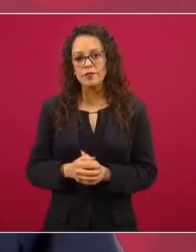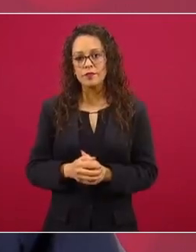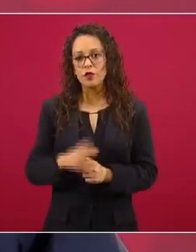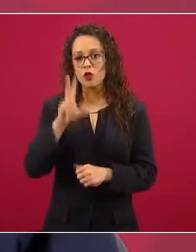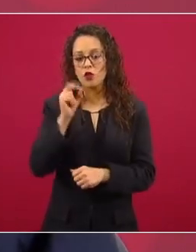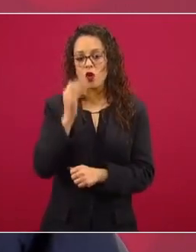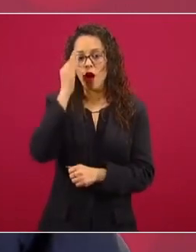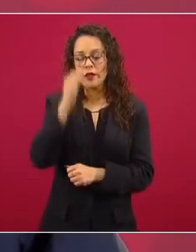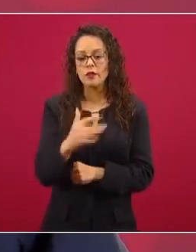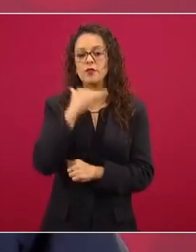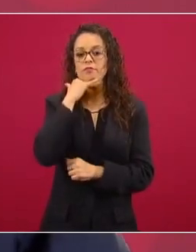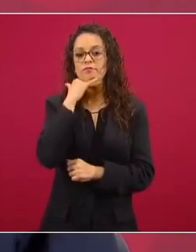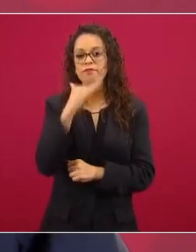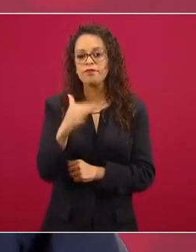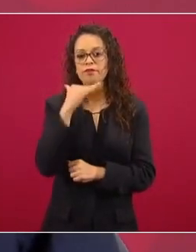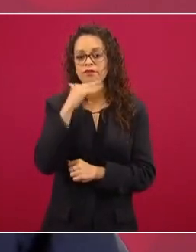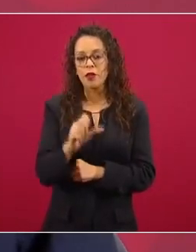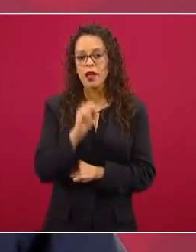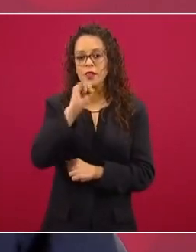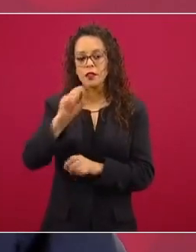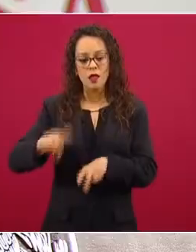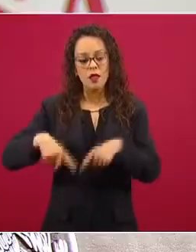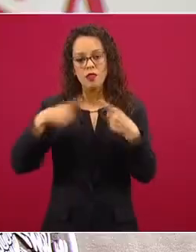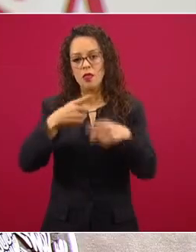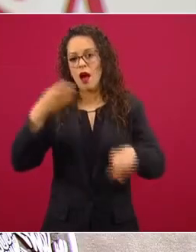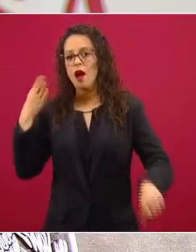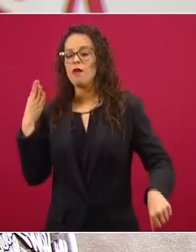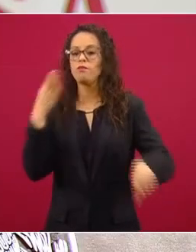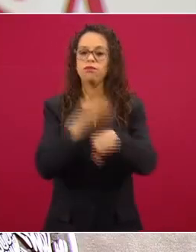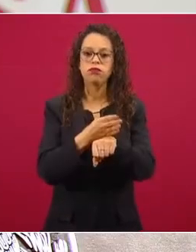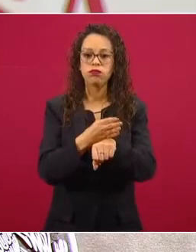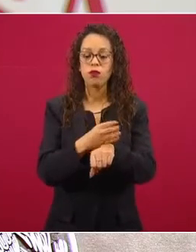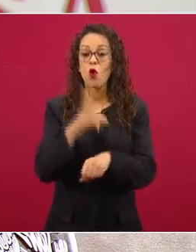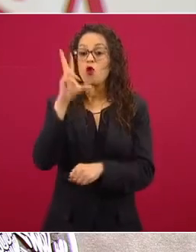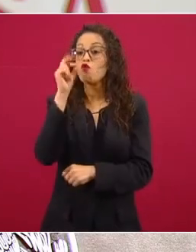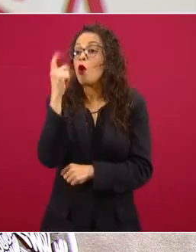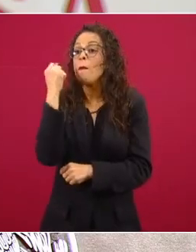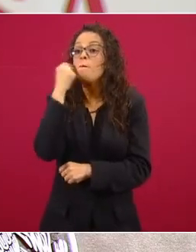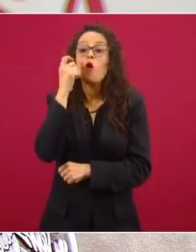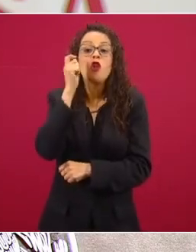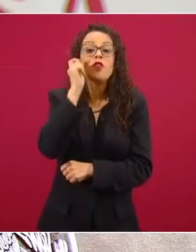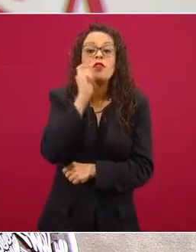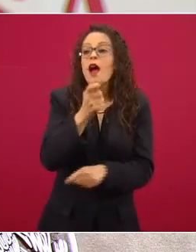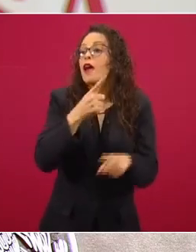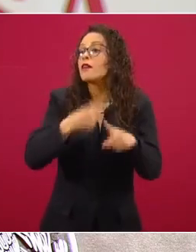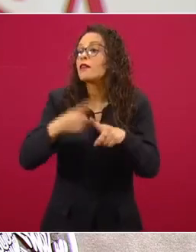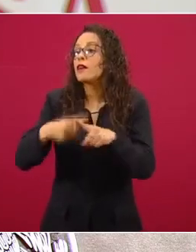cero corrupción, cero impunidad, trátese de quien se trate.